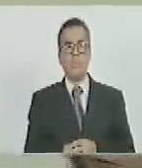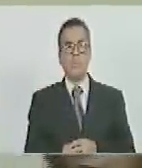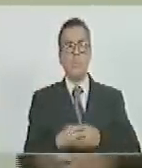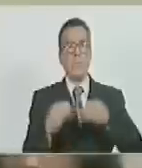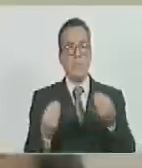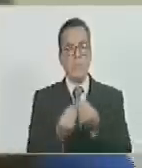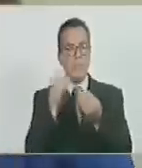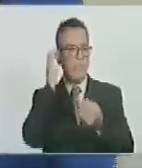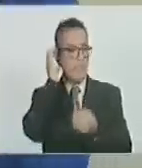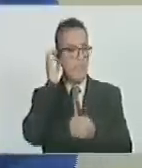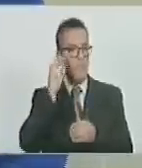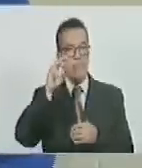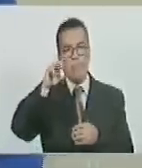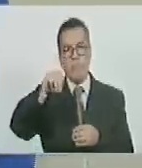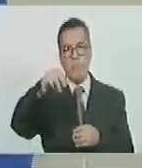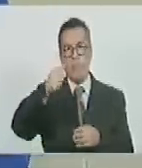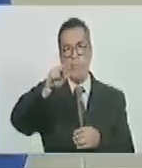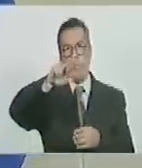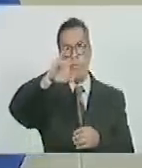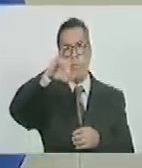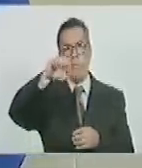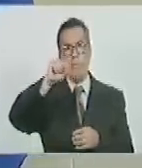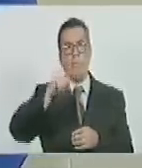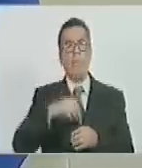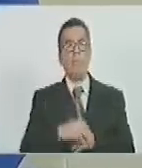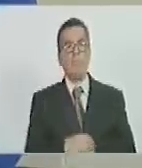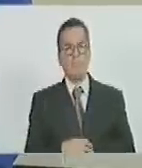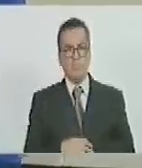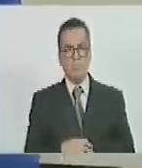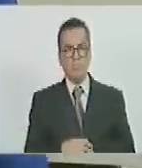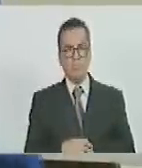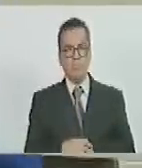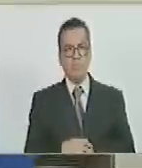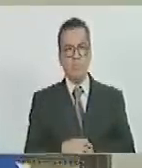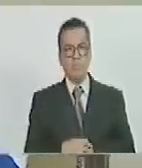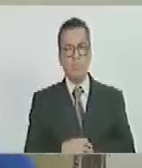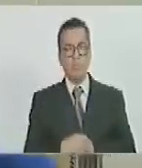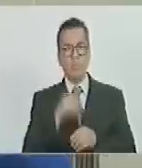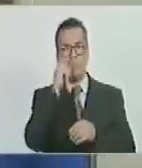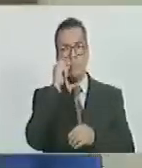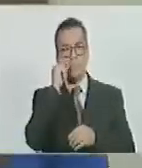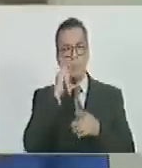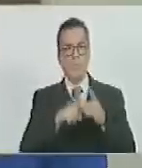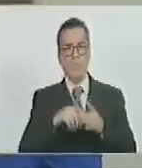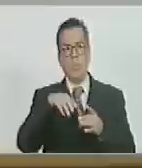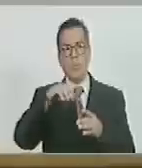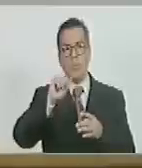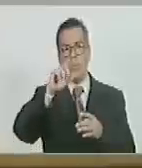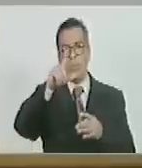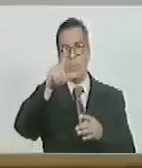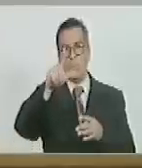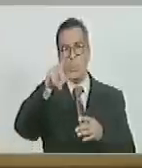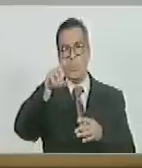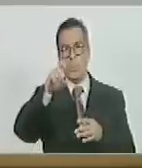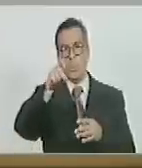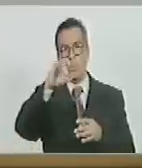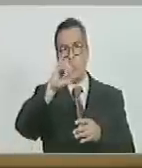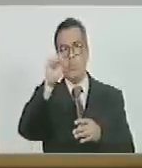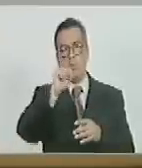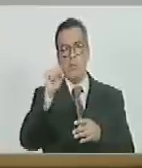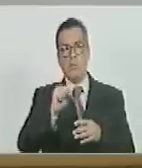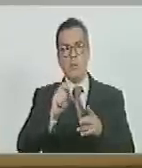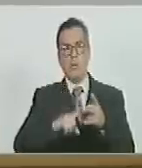la ciudadana María Fernanda García Márquez y el ciudadano Alexis Argenis